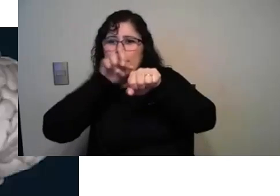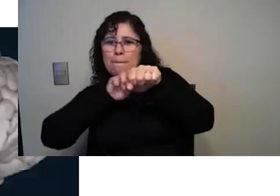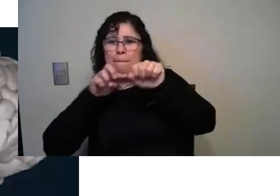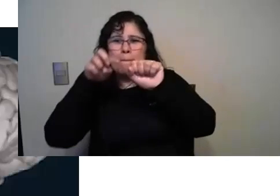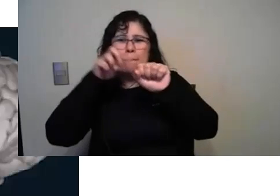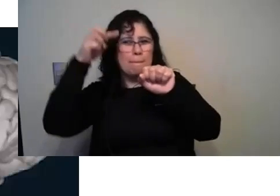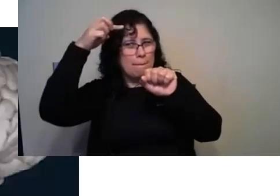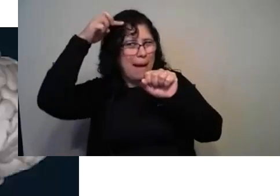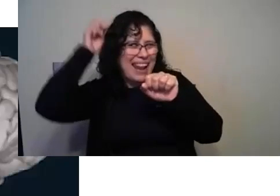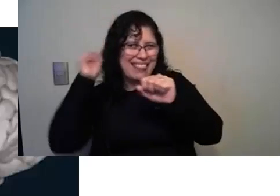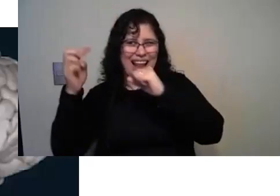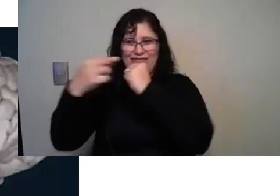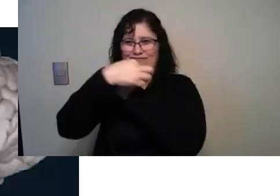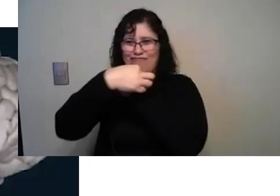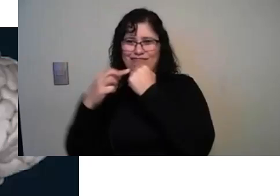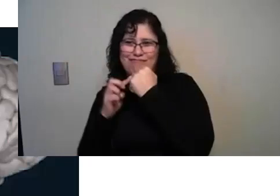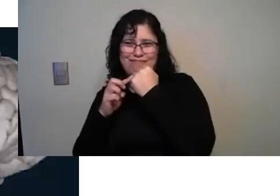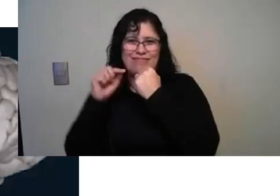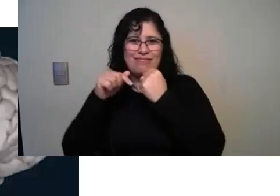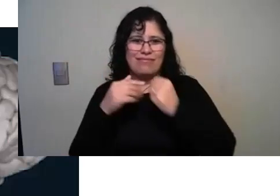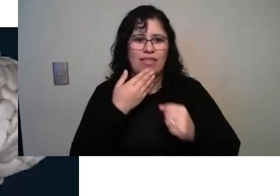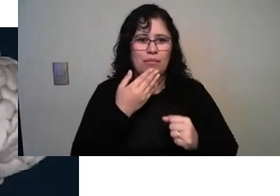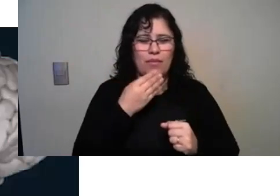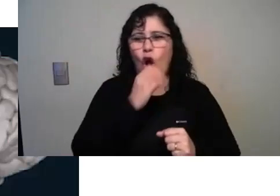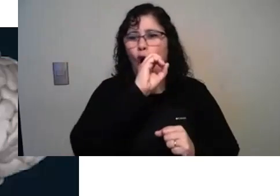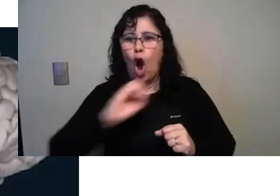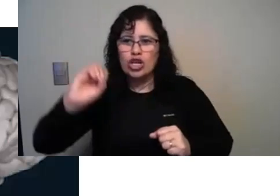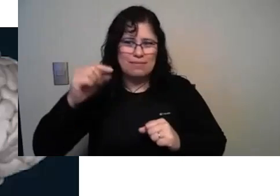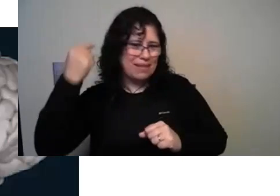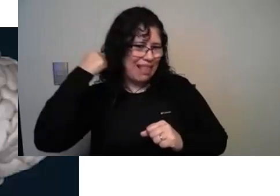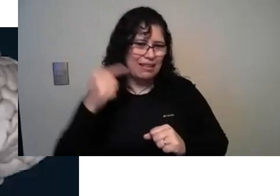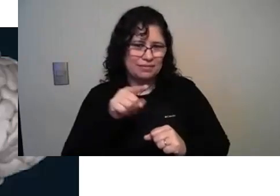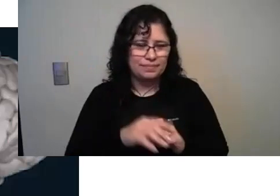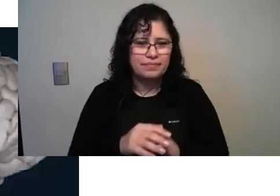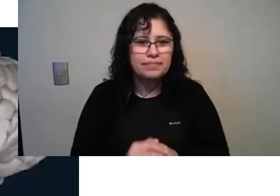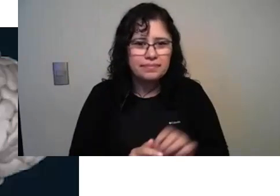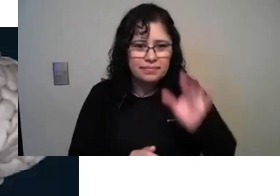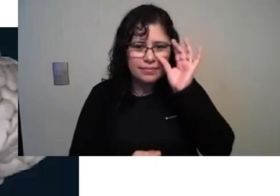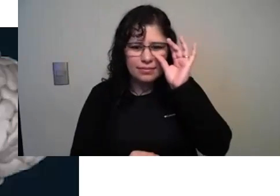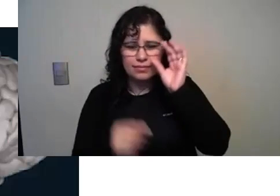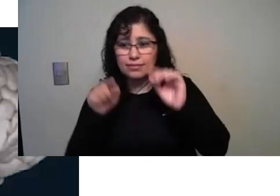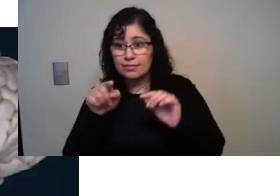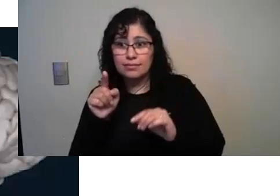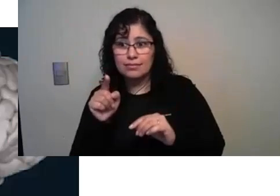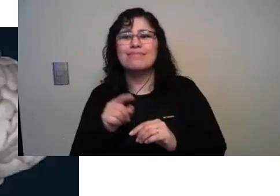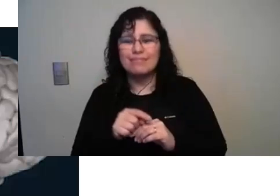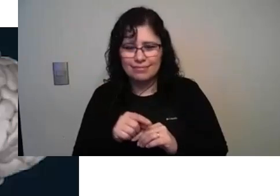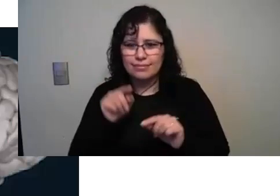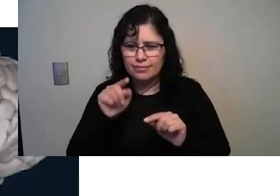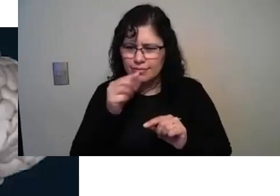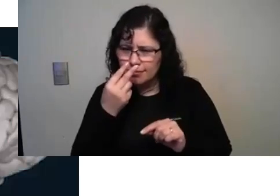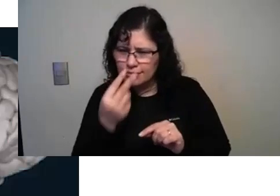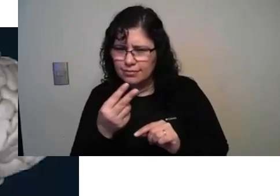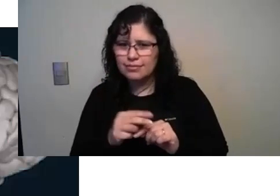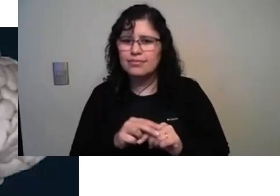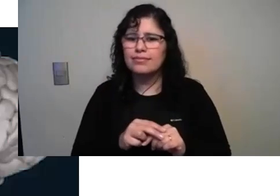y aquí el lóbulo occipital. Y en esta imagen que estoy marcando acá, vemos